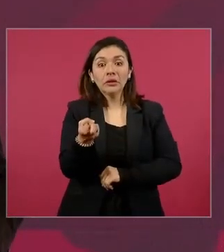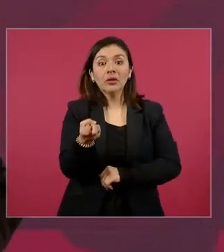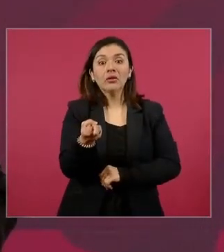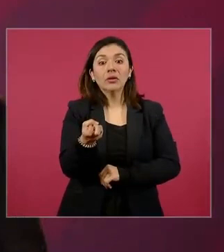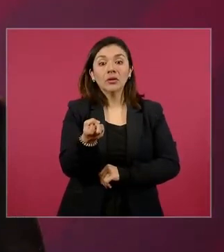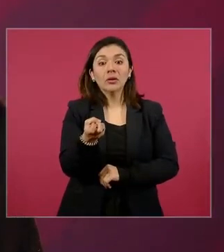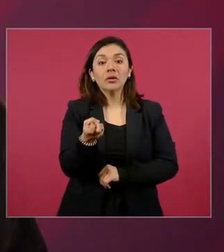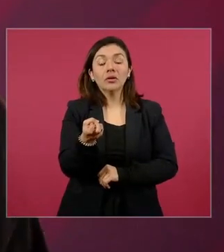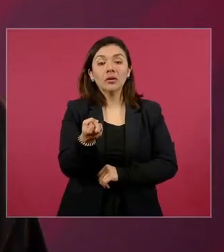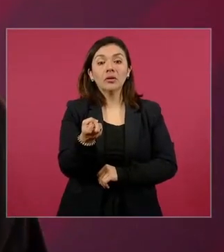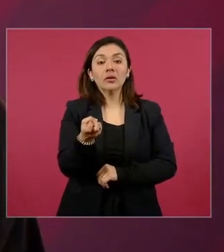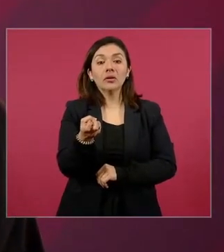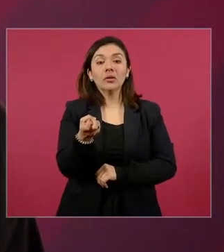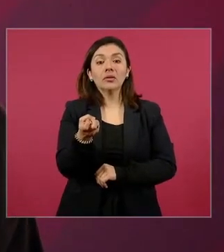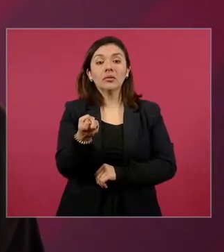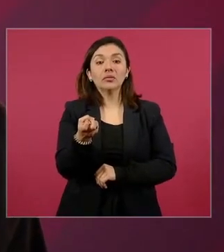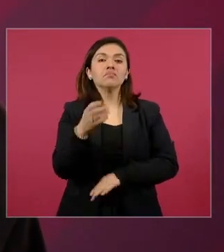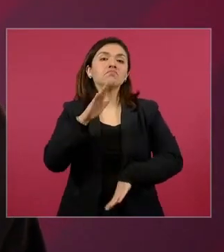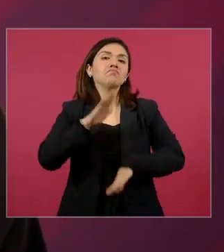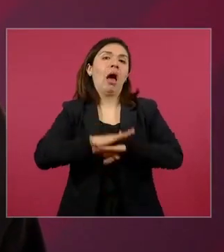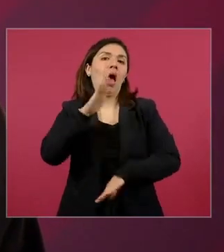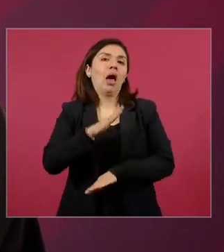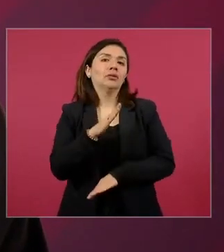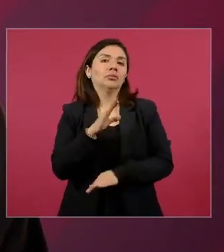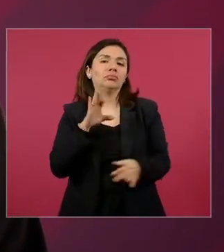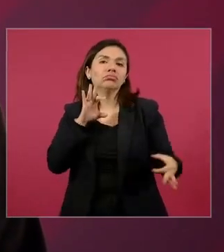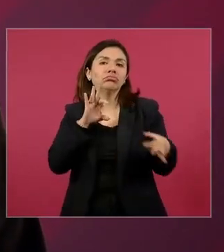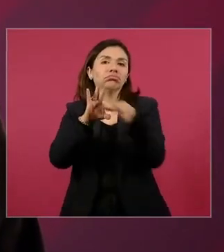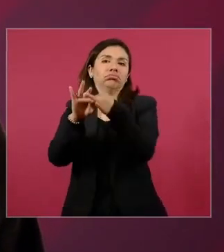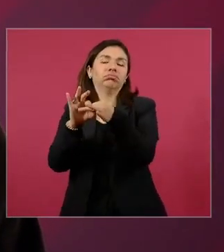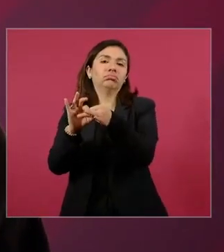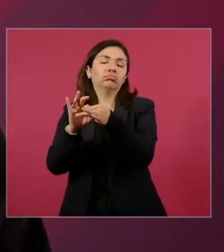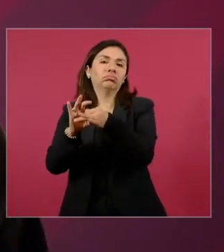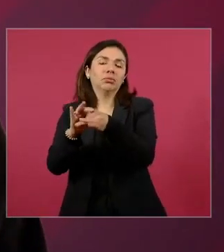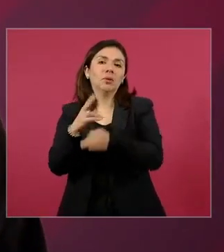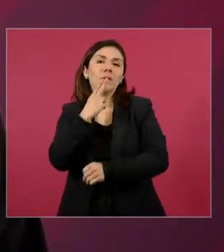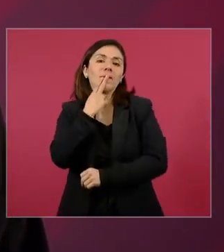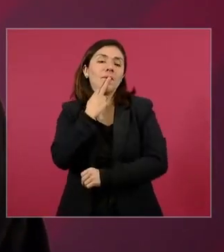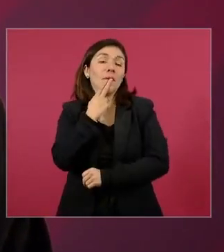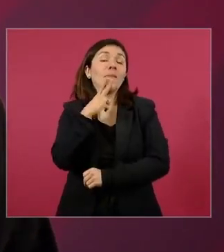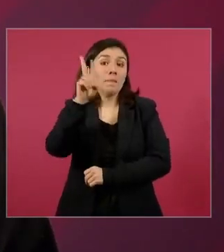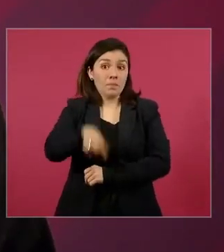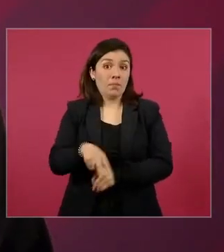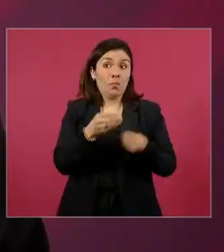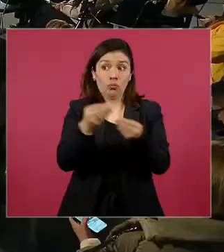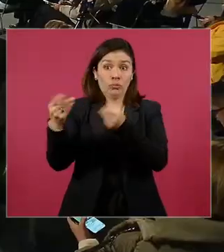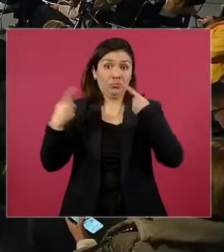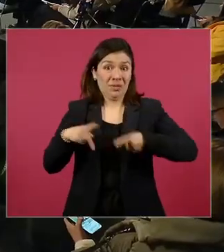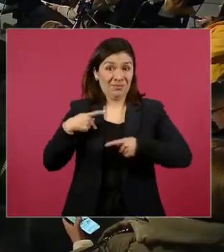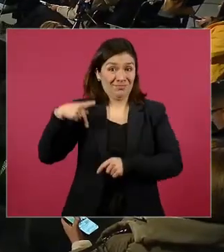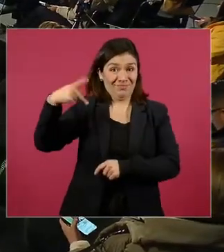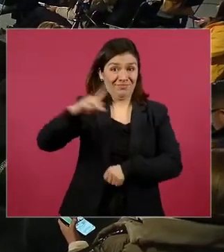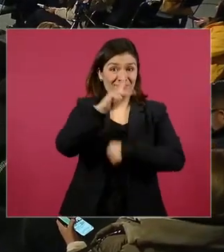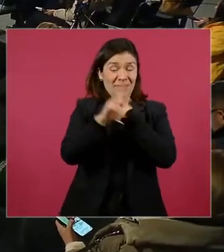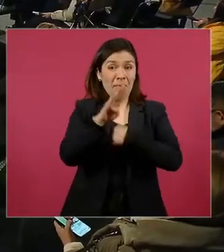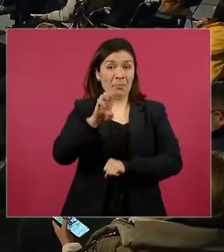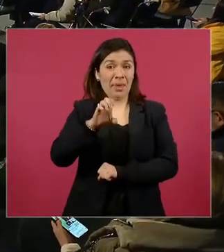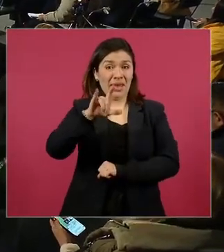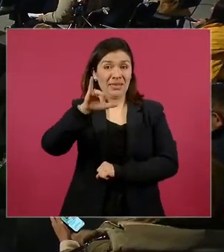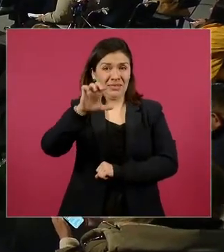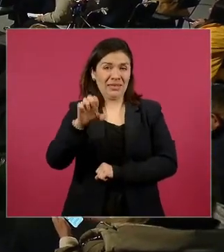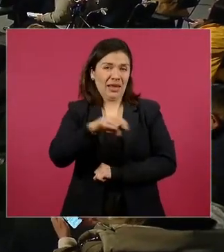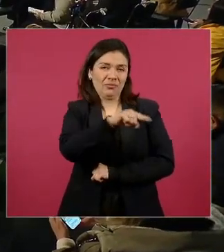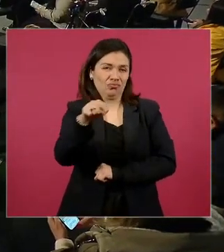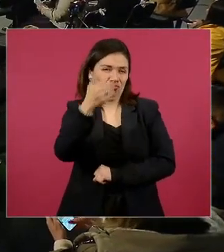Se están estrechando más las relaciones. Mucha gente de Belice, eso no se sabe